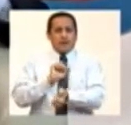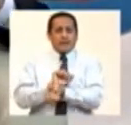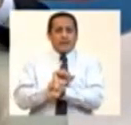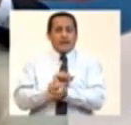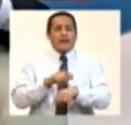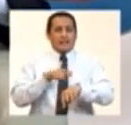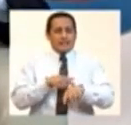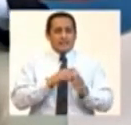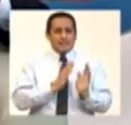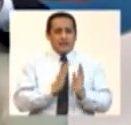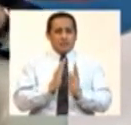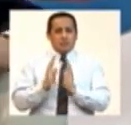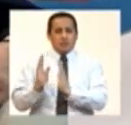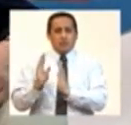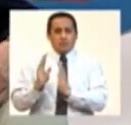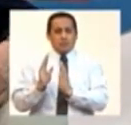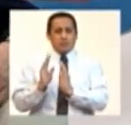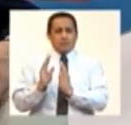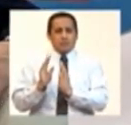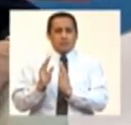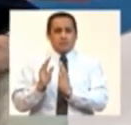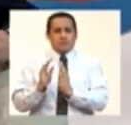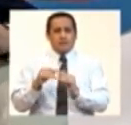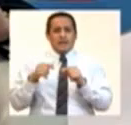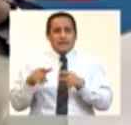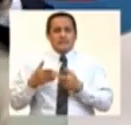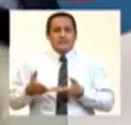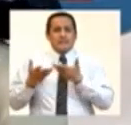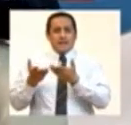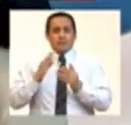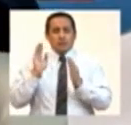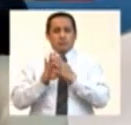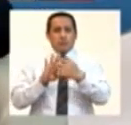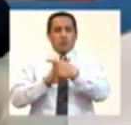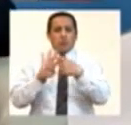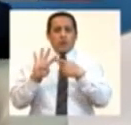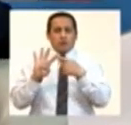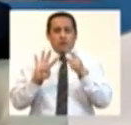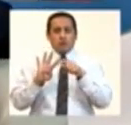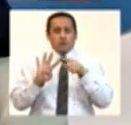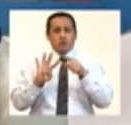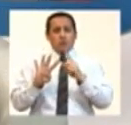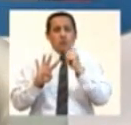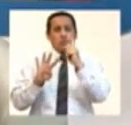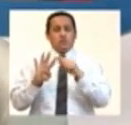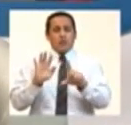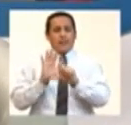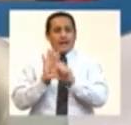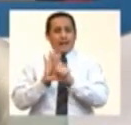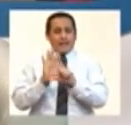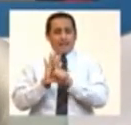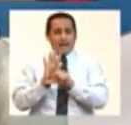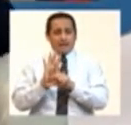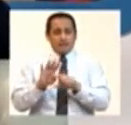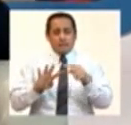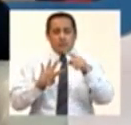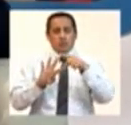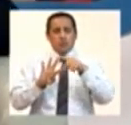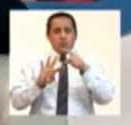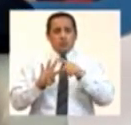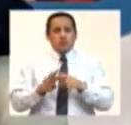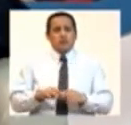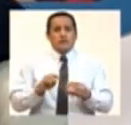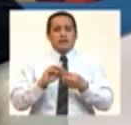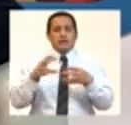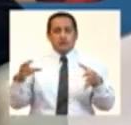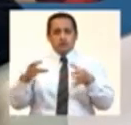ejecución penal, la etapa de la ejecución penal, se basa en 4 principios. El principio de legalidad,